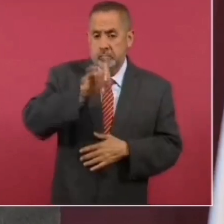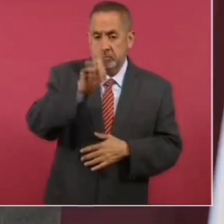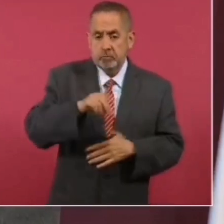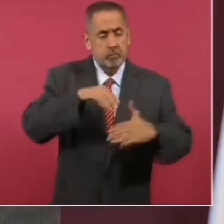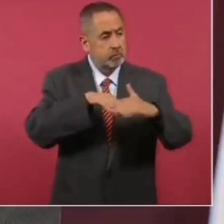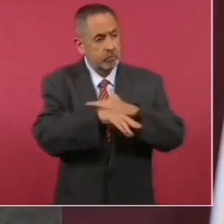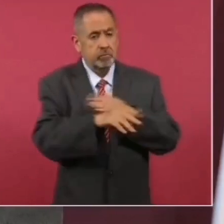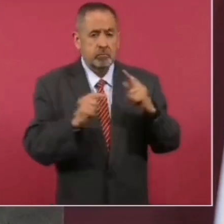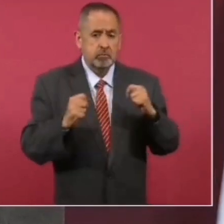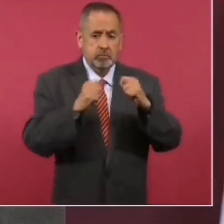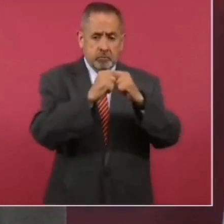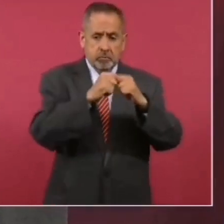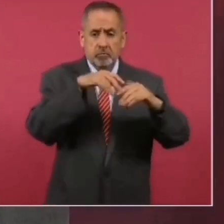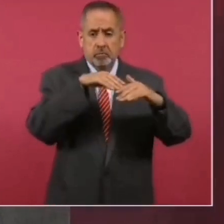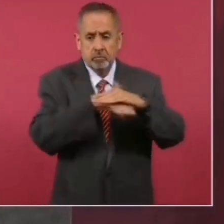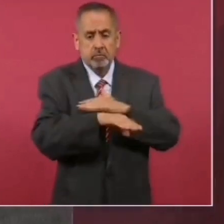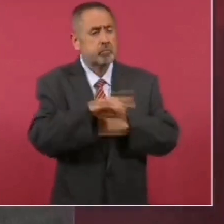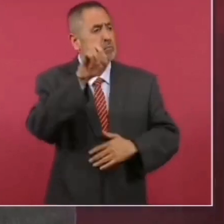al templo,